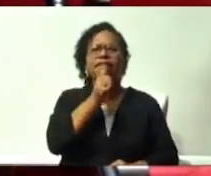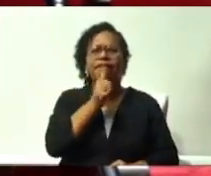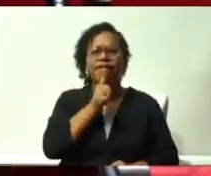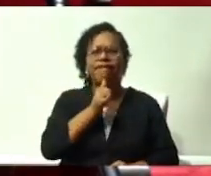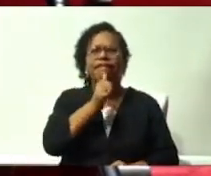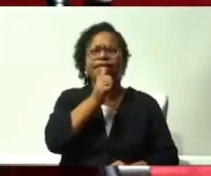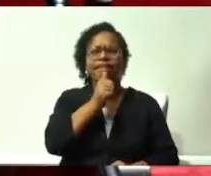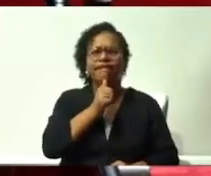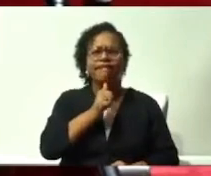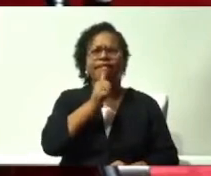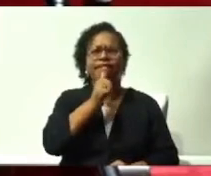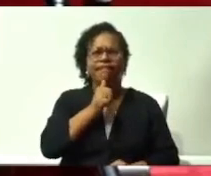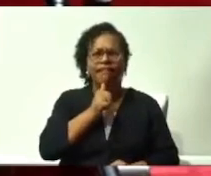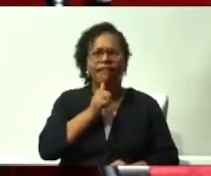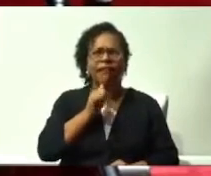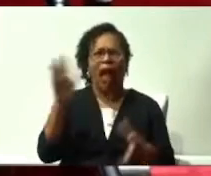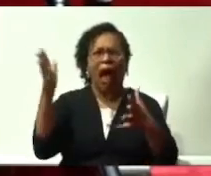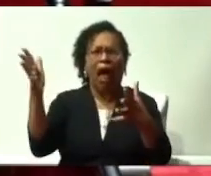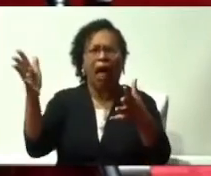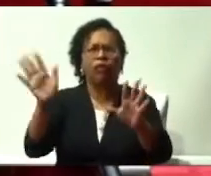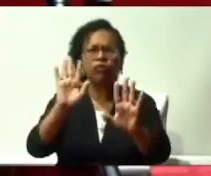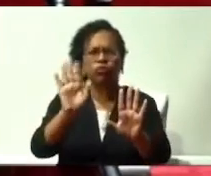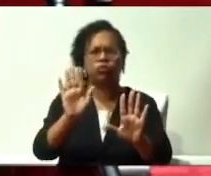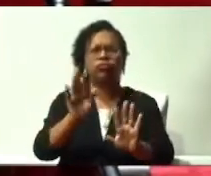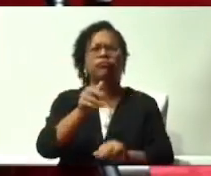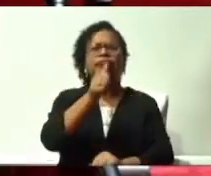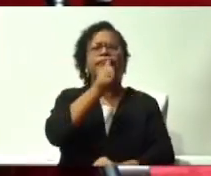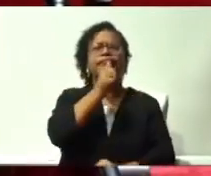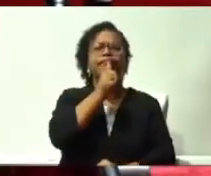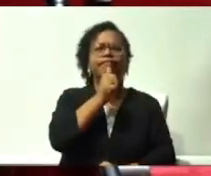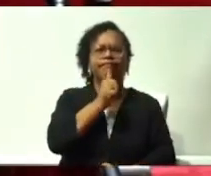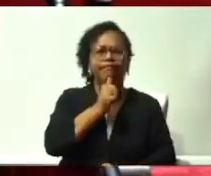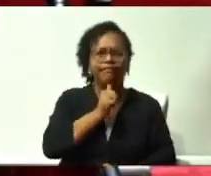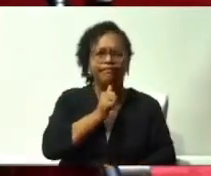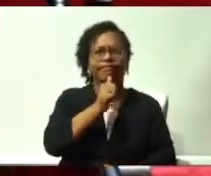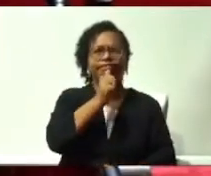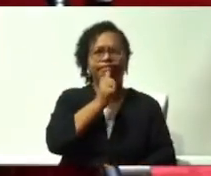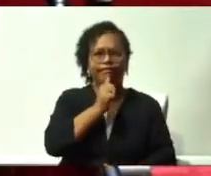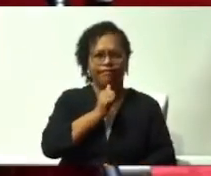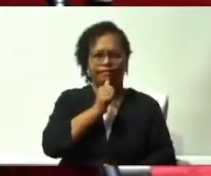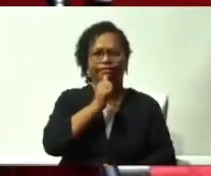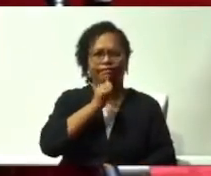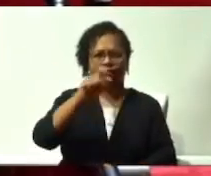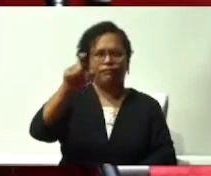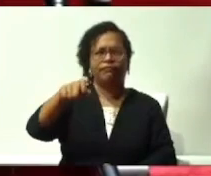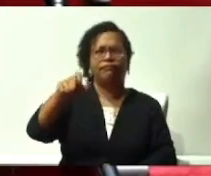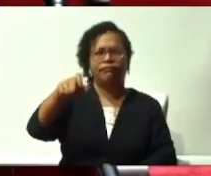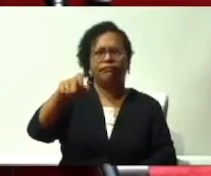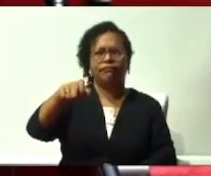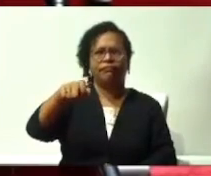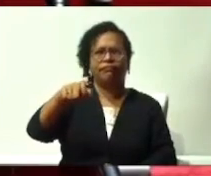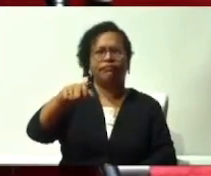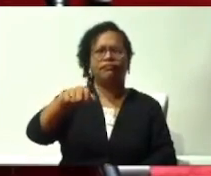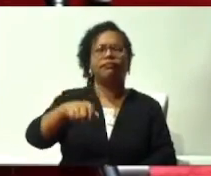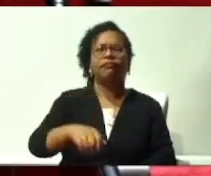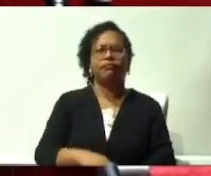no desesperéis, como dice Elías cuando está en estrado, no desesperéis, que lo importante